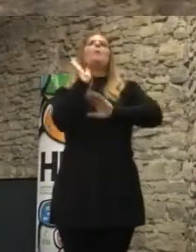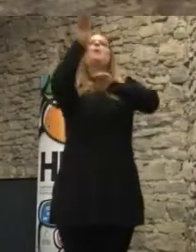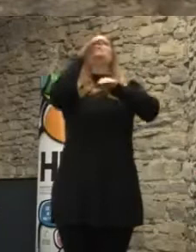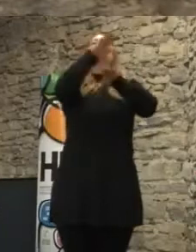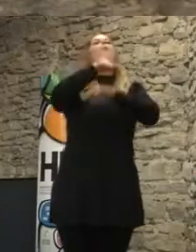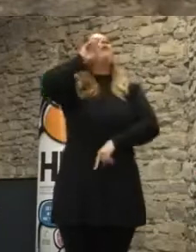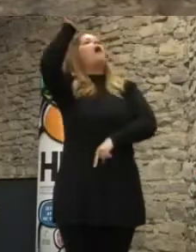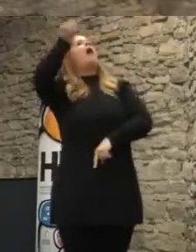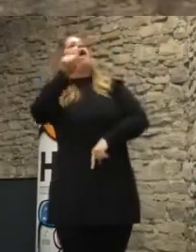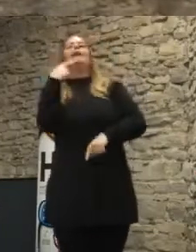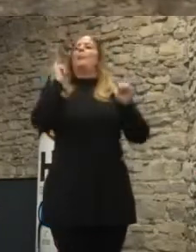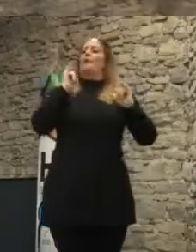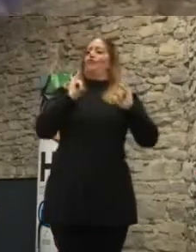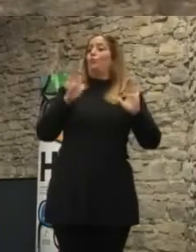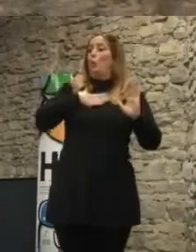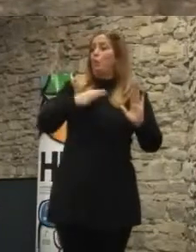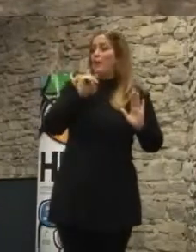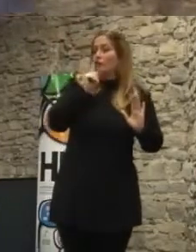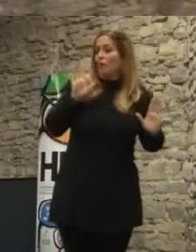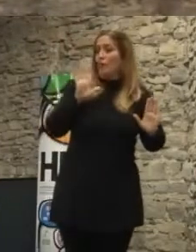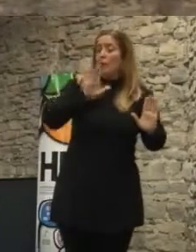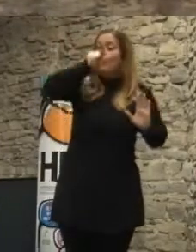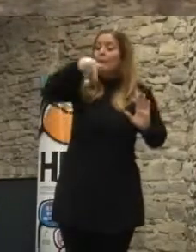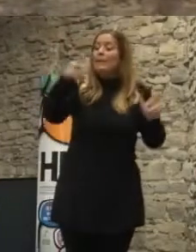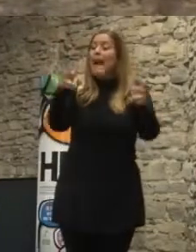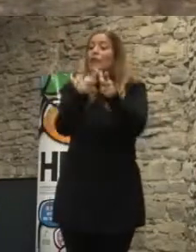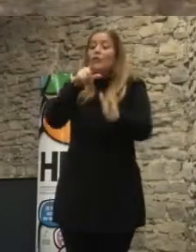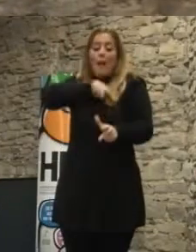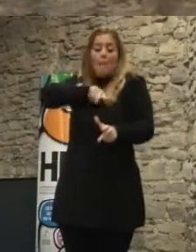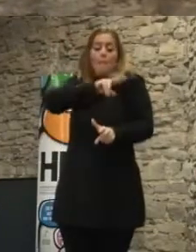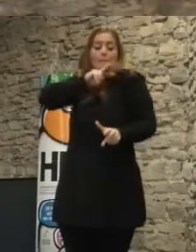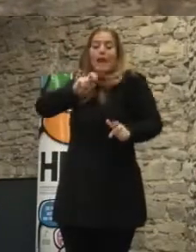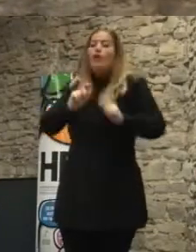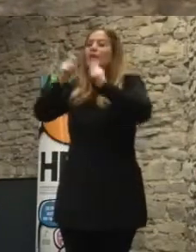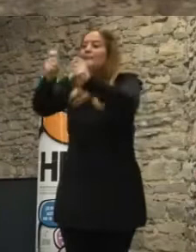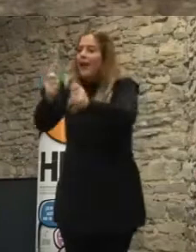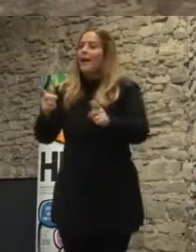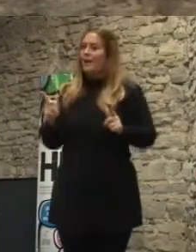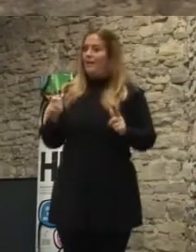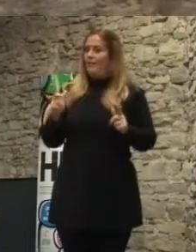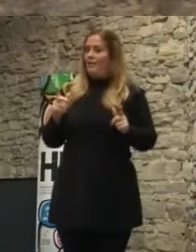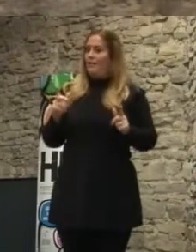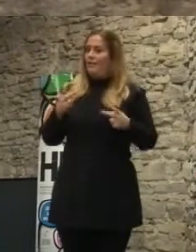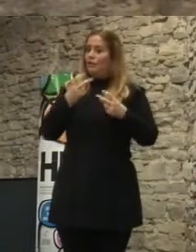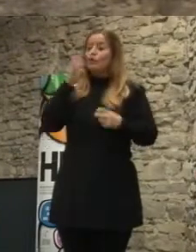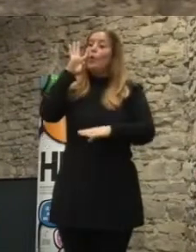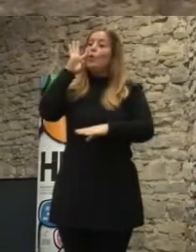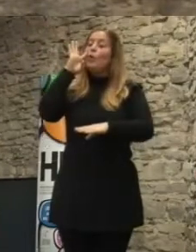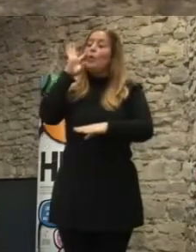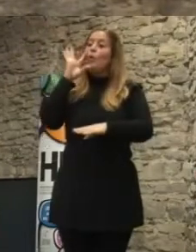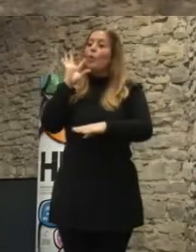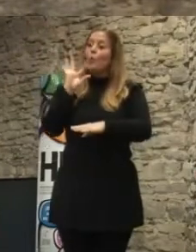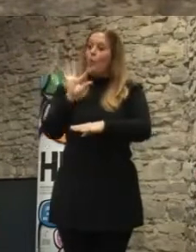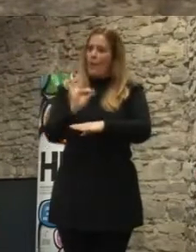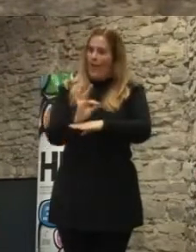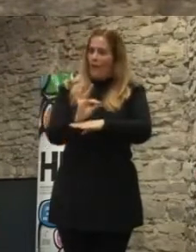eso, pero están transmitiendo unos valores a la sociedad, o de fútbol o de lo que sea, ¿no? Hay que tener cuidado a la hora de poner nombres